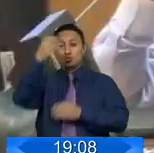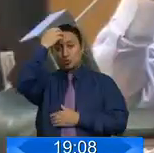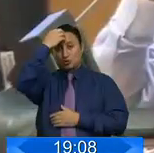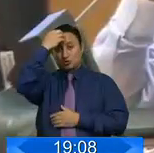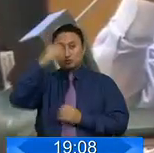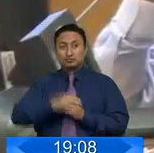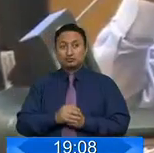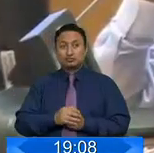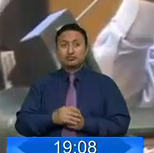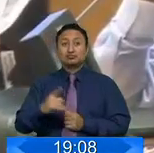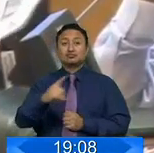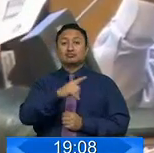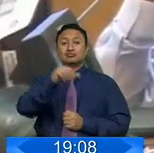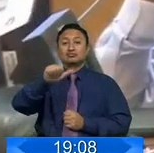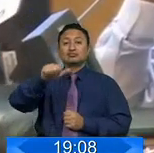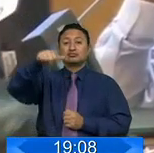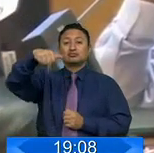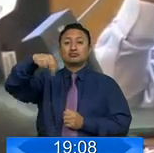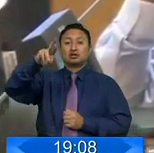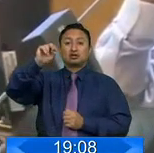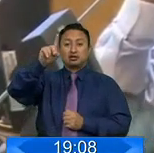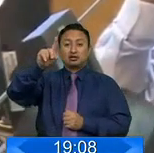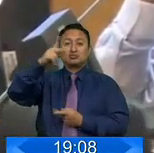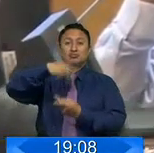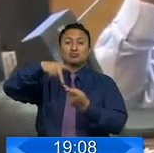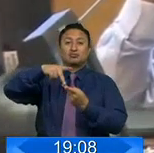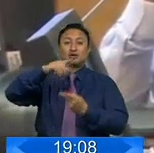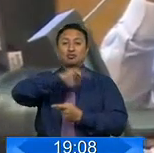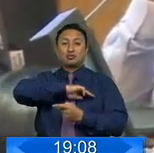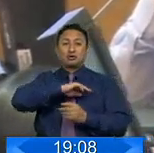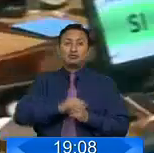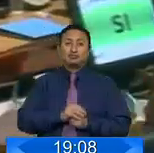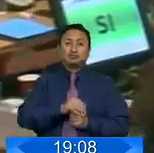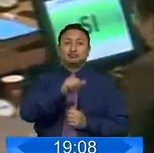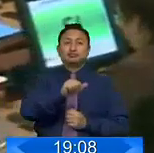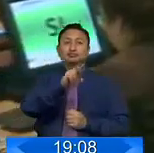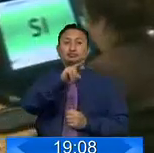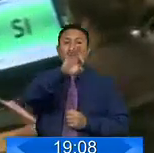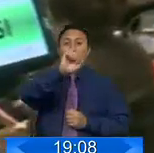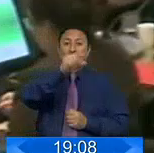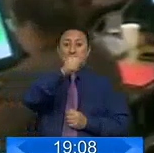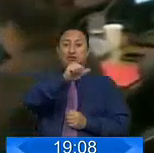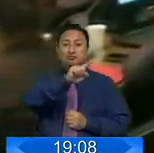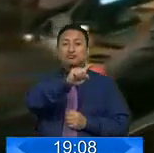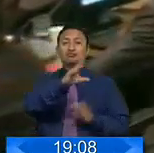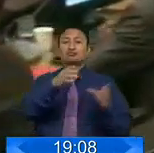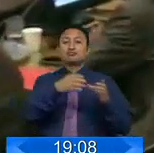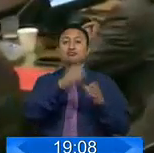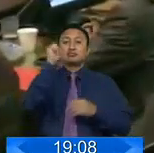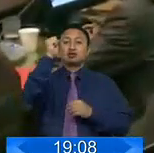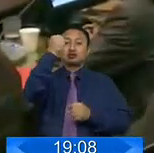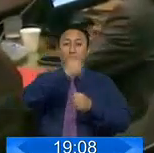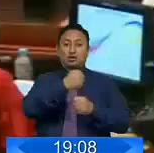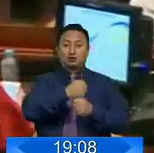Andrade, vicepresidenta de Gobiernos Autónomos Descentralizados, y Karina Artiaga como vicepresidenta de la Comisión de Derechos de los